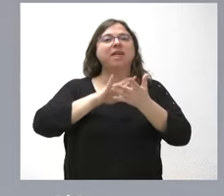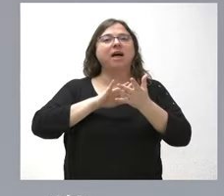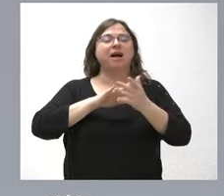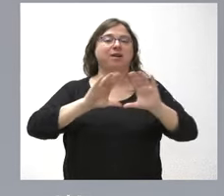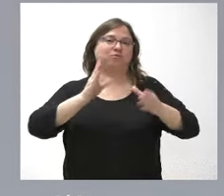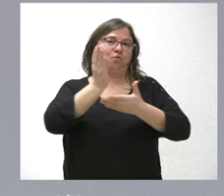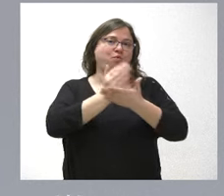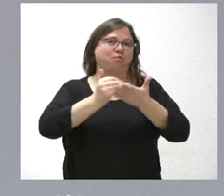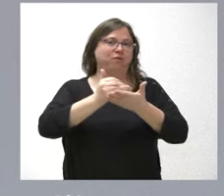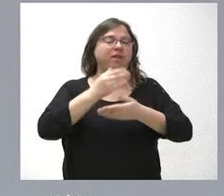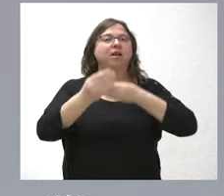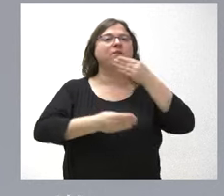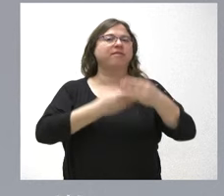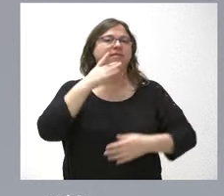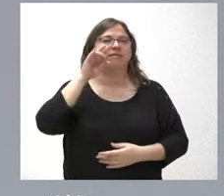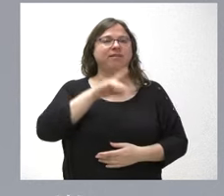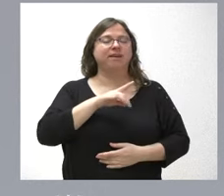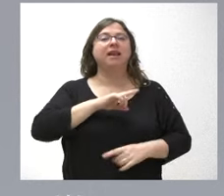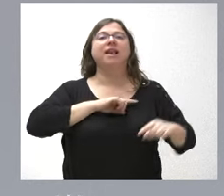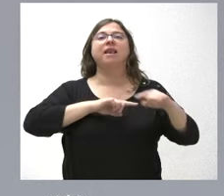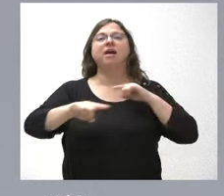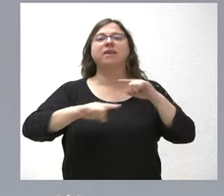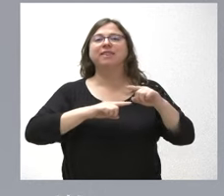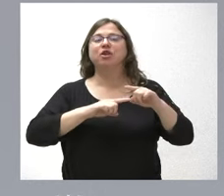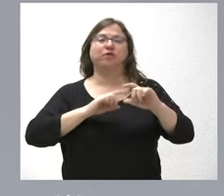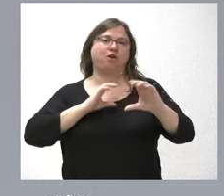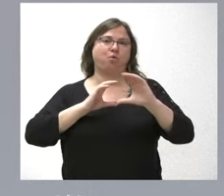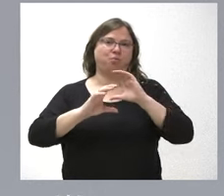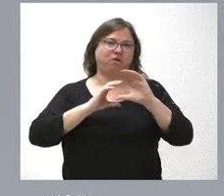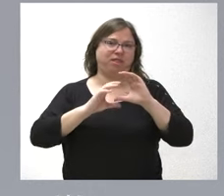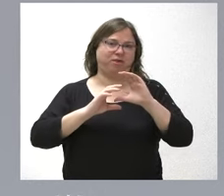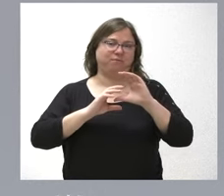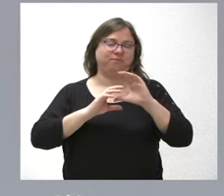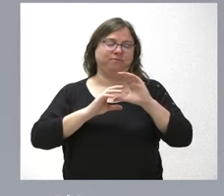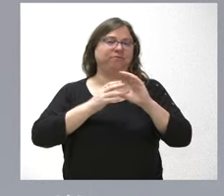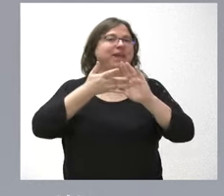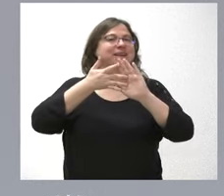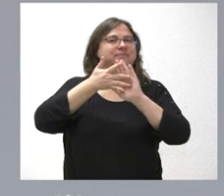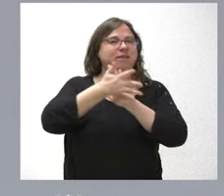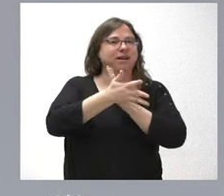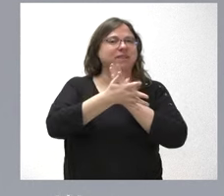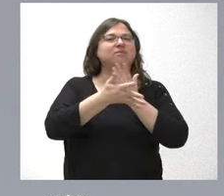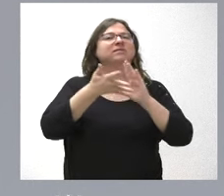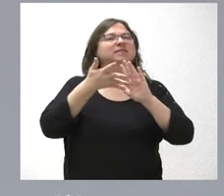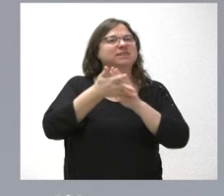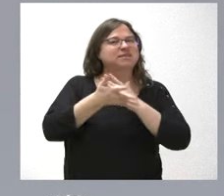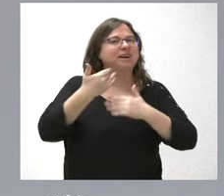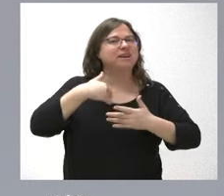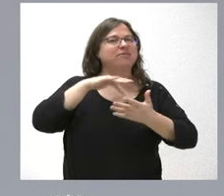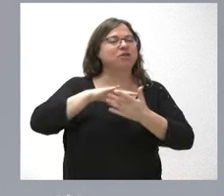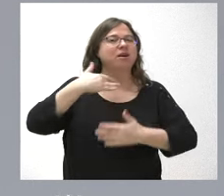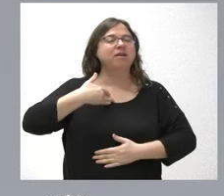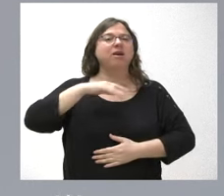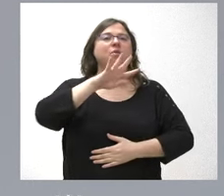por parte de la Dirección de Comunicación, explicando lo que supone estos 41 años de estatuto